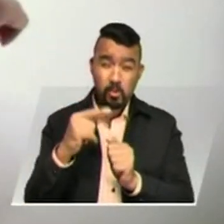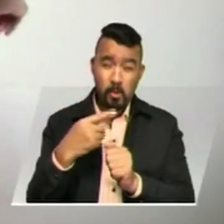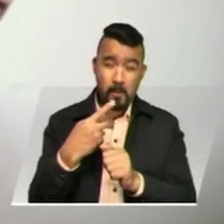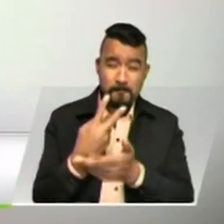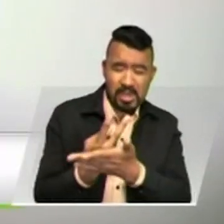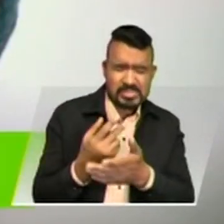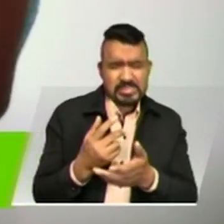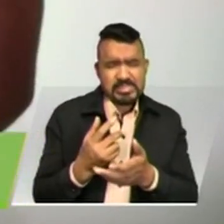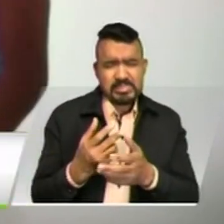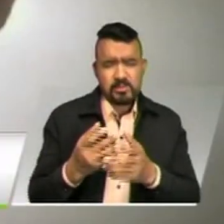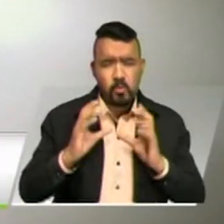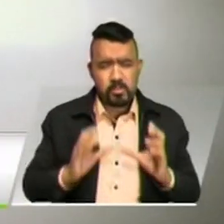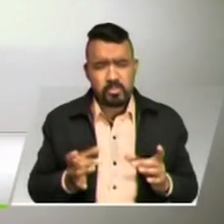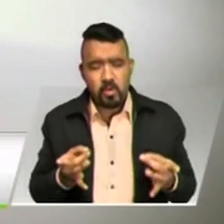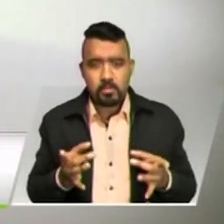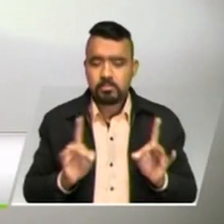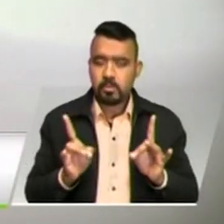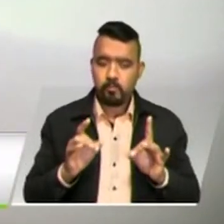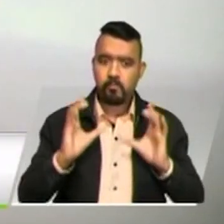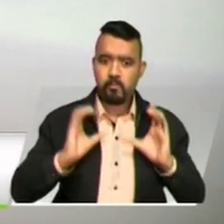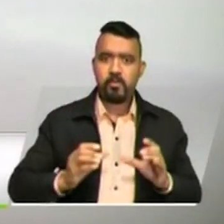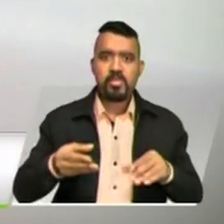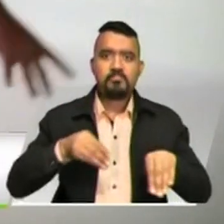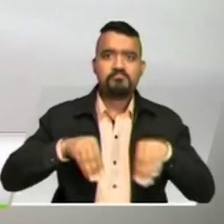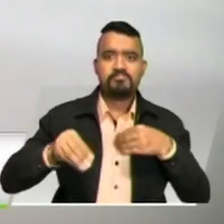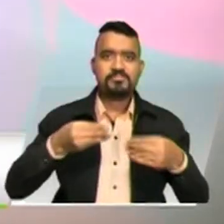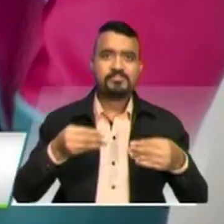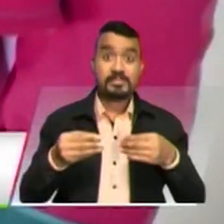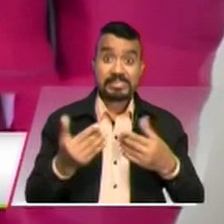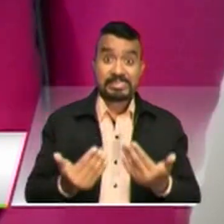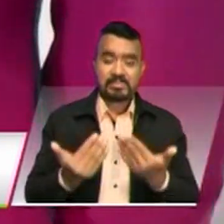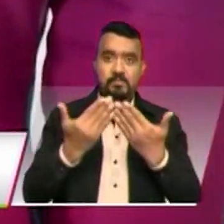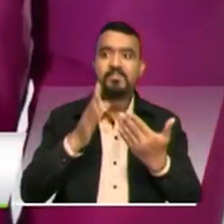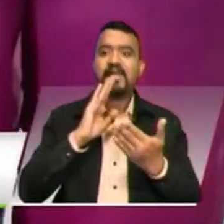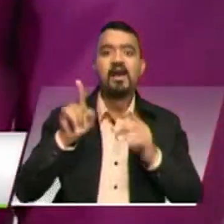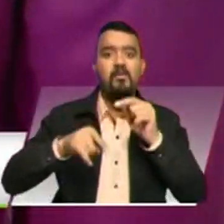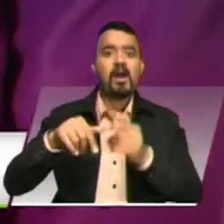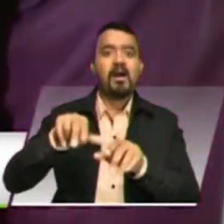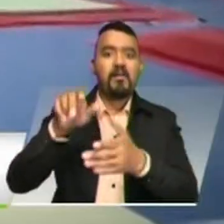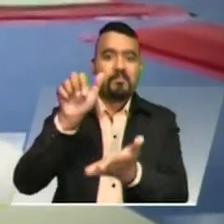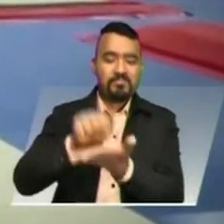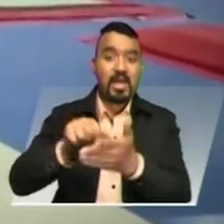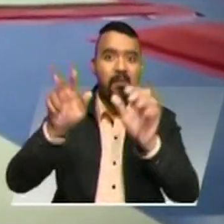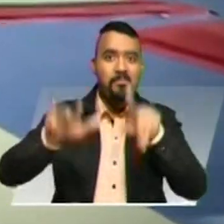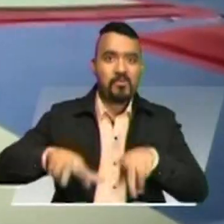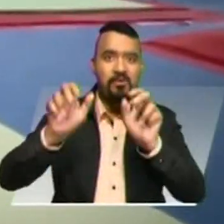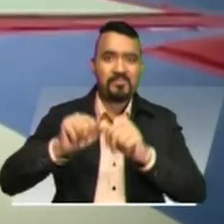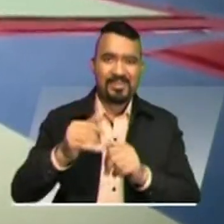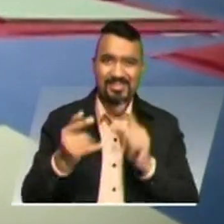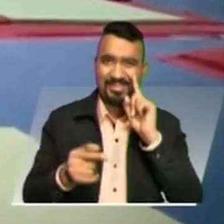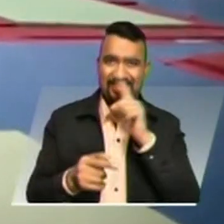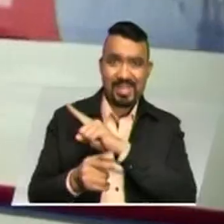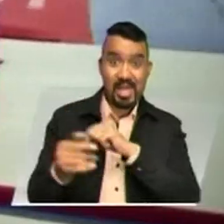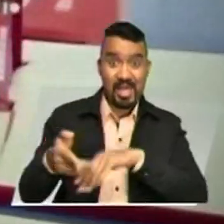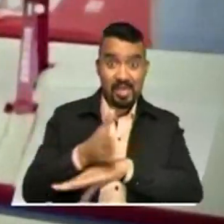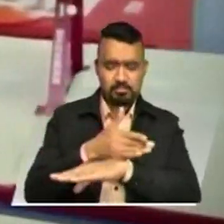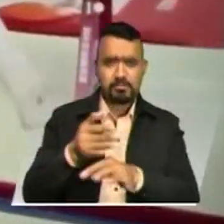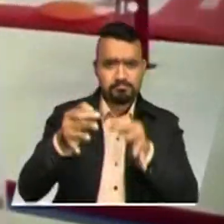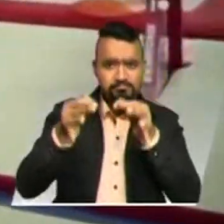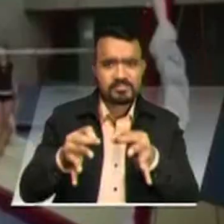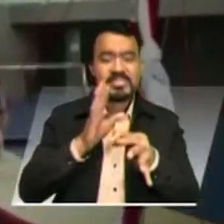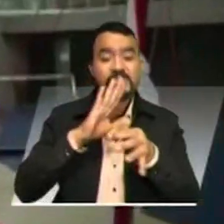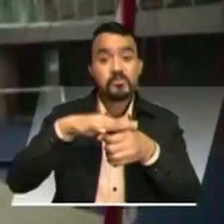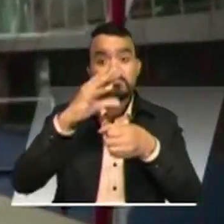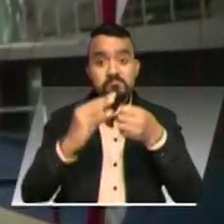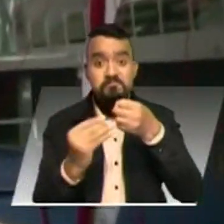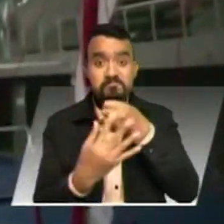superintendencia de industria y comercio considera la universidad pontificia bolivariana y a la fundación universitaria maría cano los registros de patente de invención